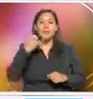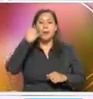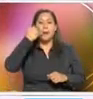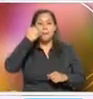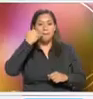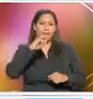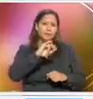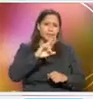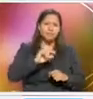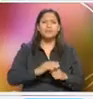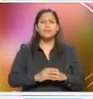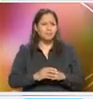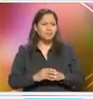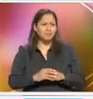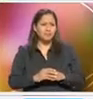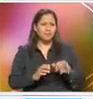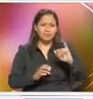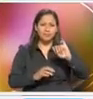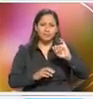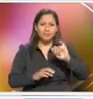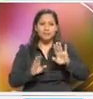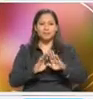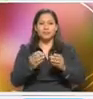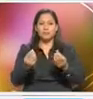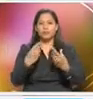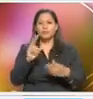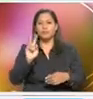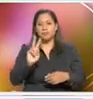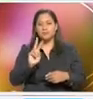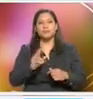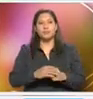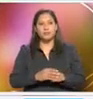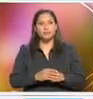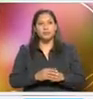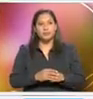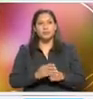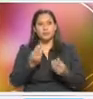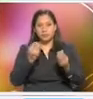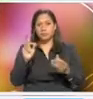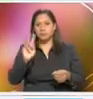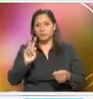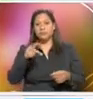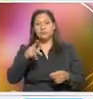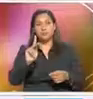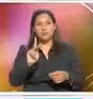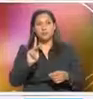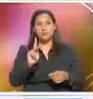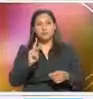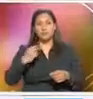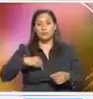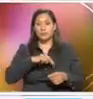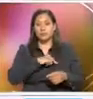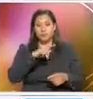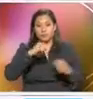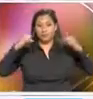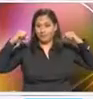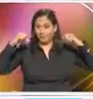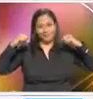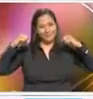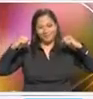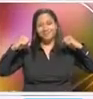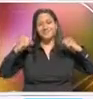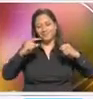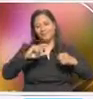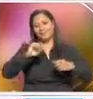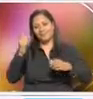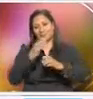sí, ¿no? Se supone que sí. Sí, es como muy... aporta muchísimo, ¿no? Sí, tiene muchos nutrimentos, pero no por eso nos vamos a poner fuertes. Hay que también